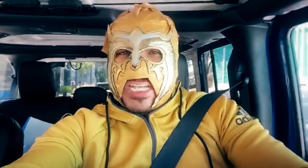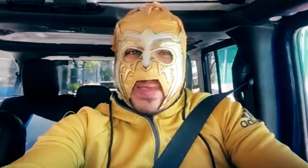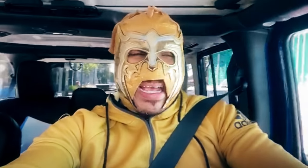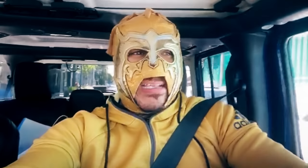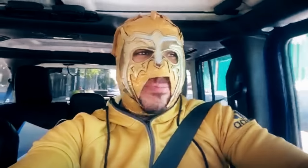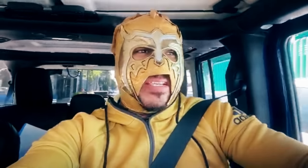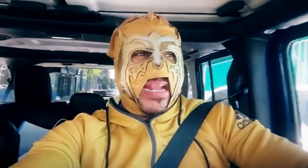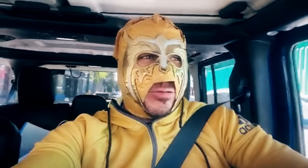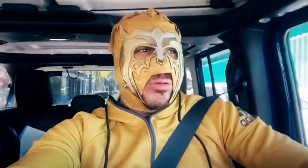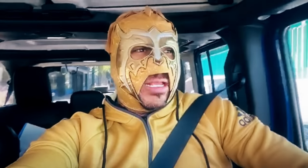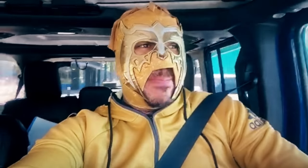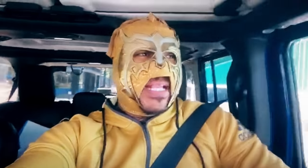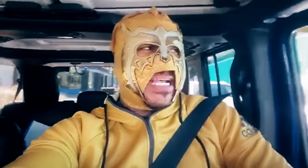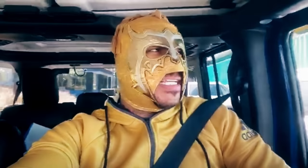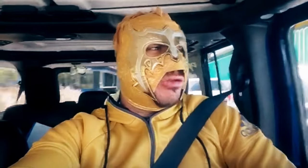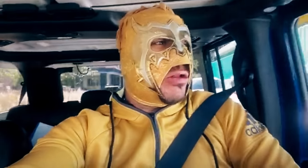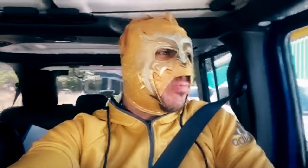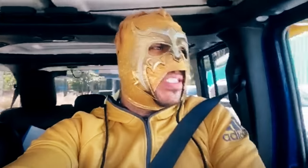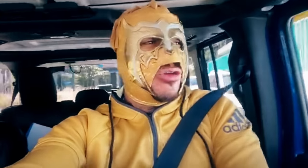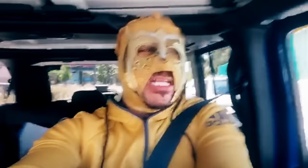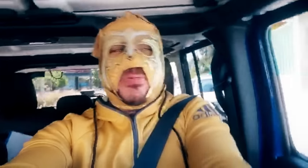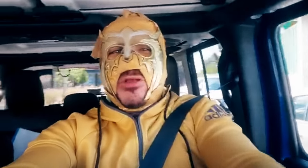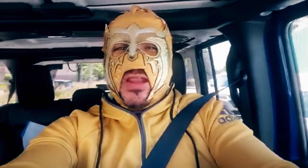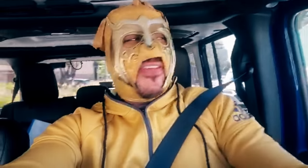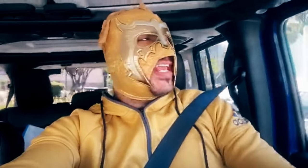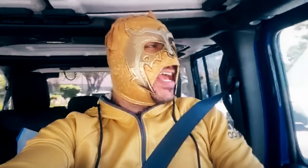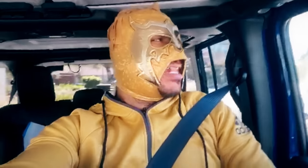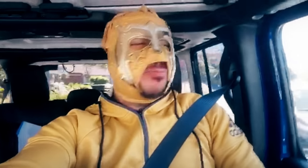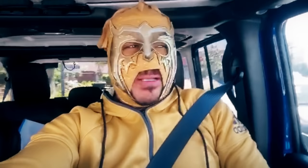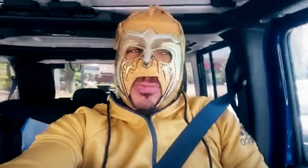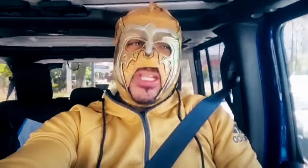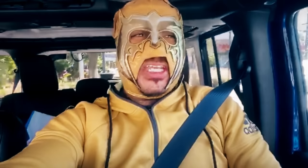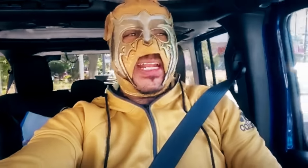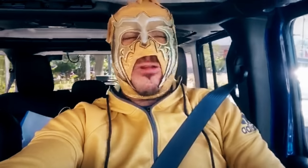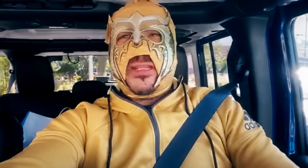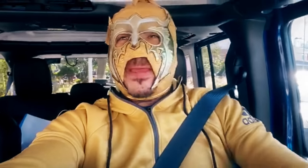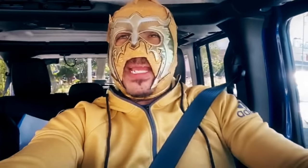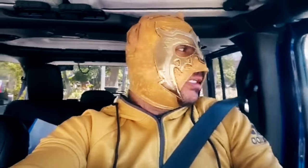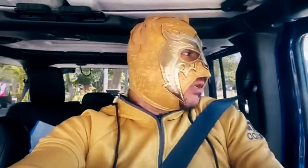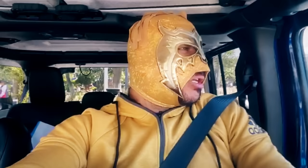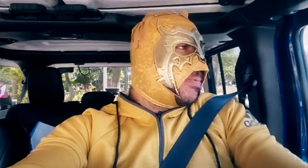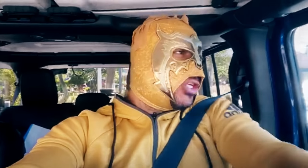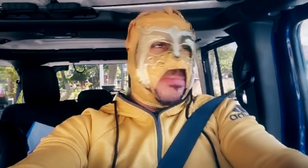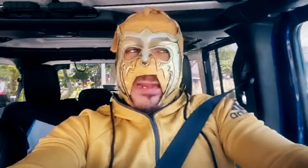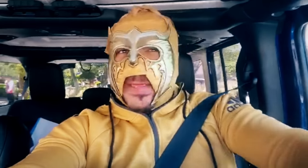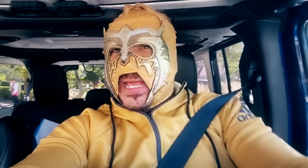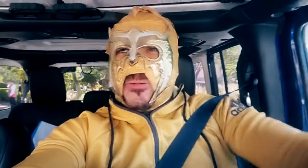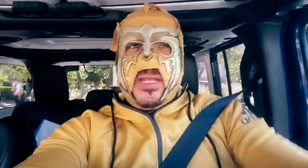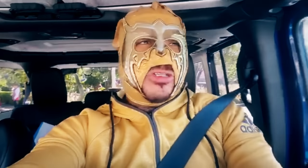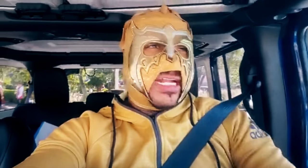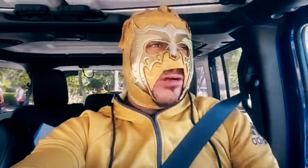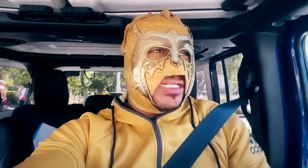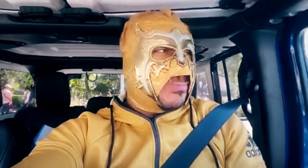cosas que ustedes vean que están de repente escaseando en algún pasillo, después lo reafilean, después lo pinche llenan otra vez. Así que no se pinche mal